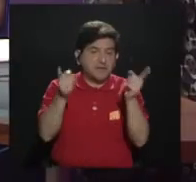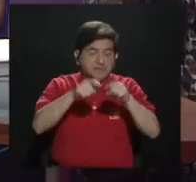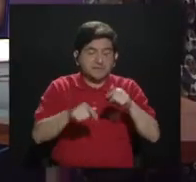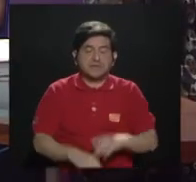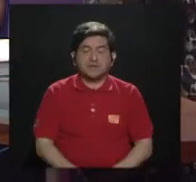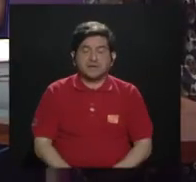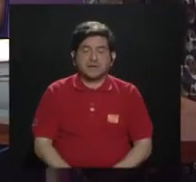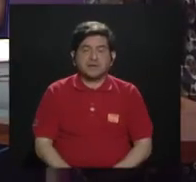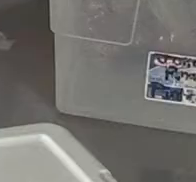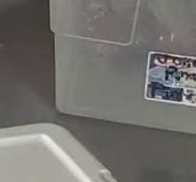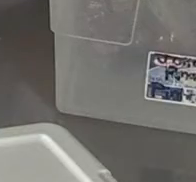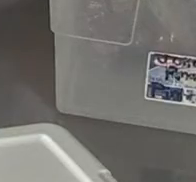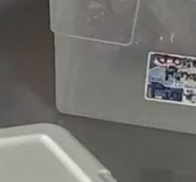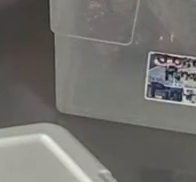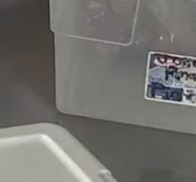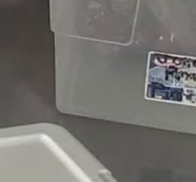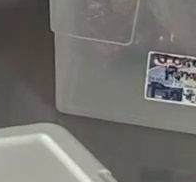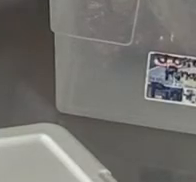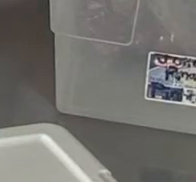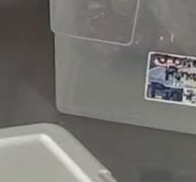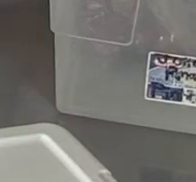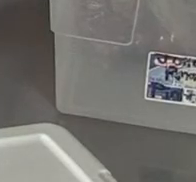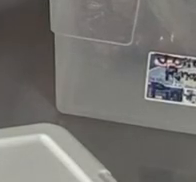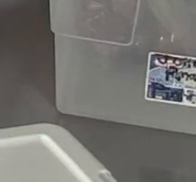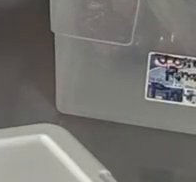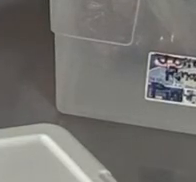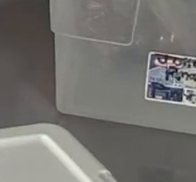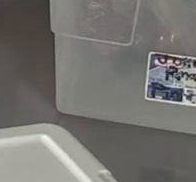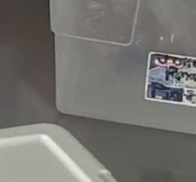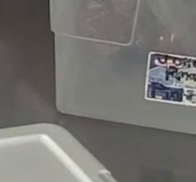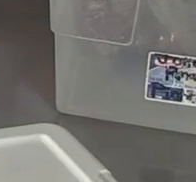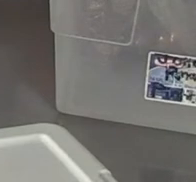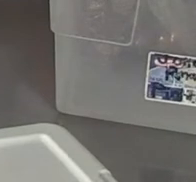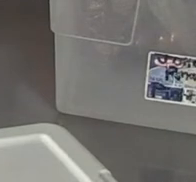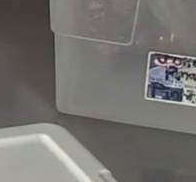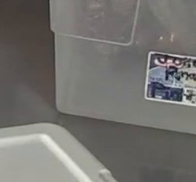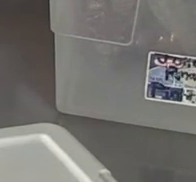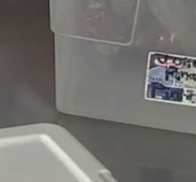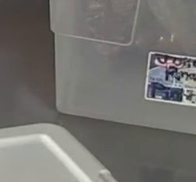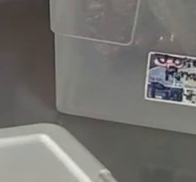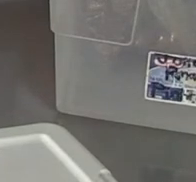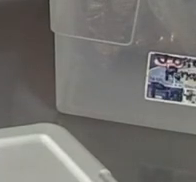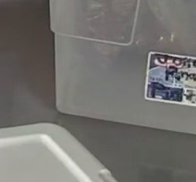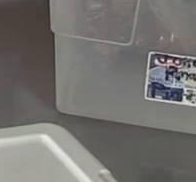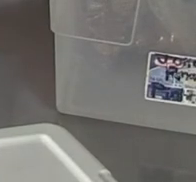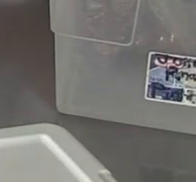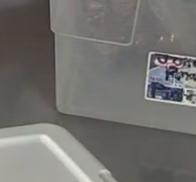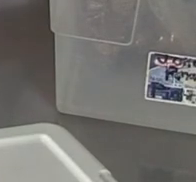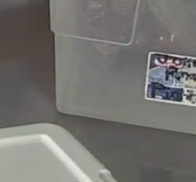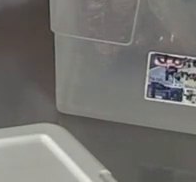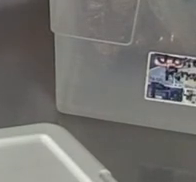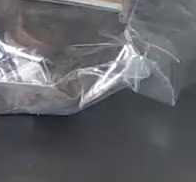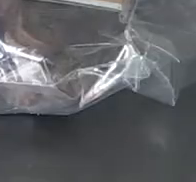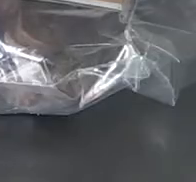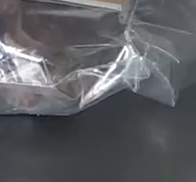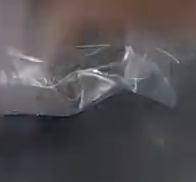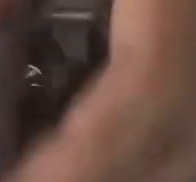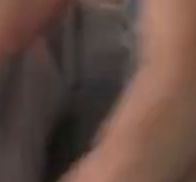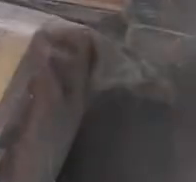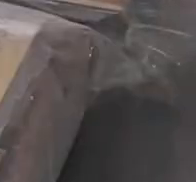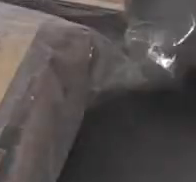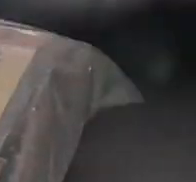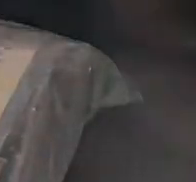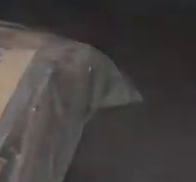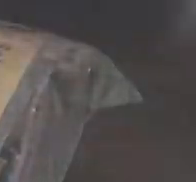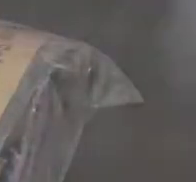agraria en la zona norte, básicamente. ¿Y otras instancias involucradas también? Ha participado el colectivo